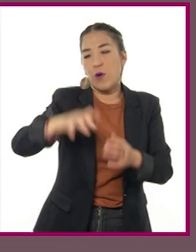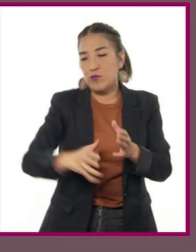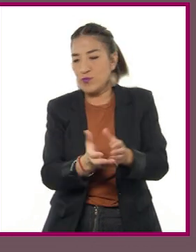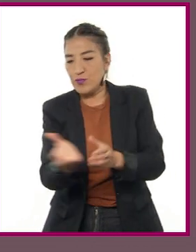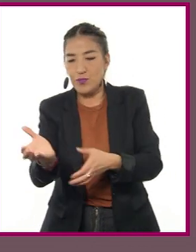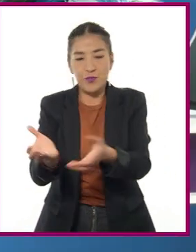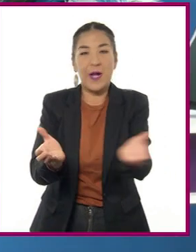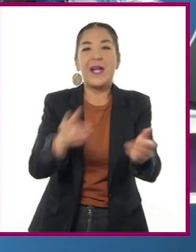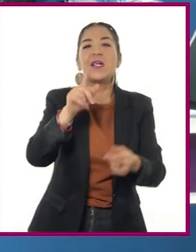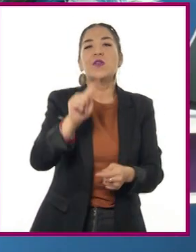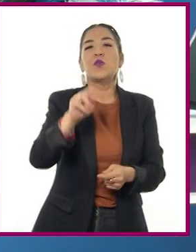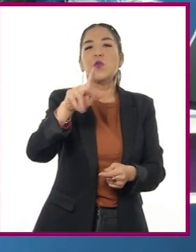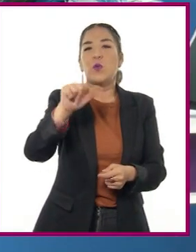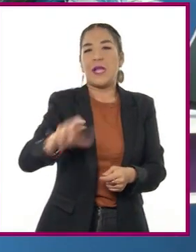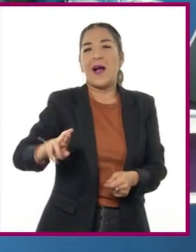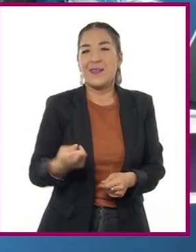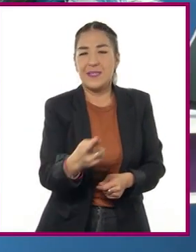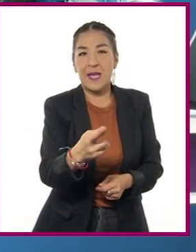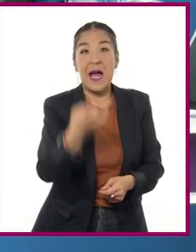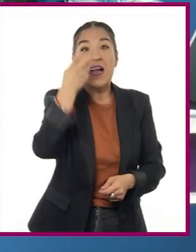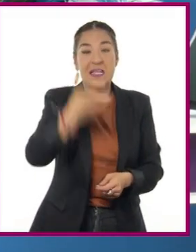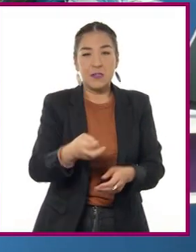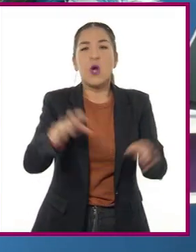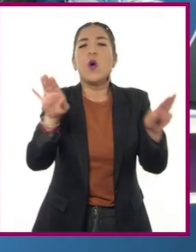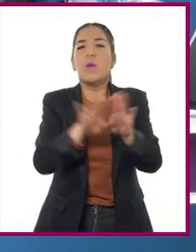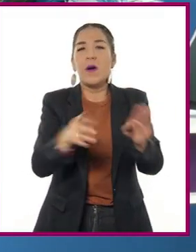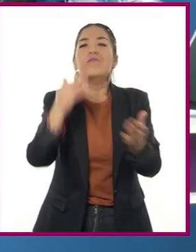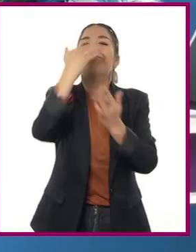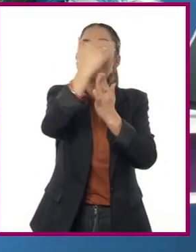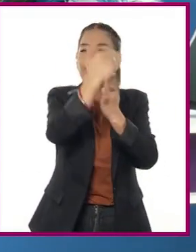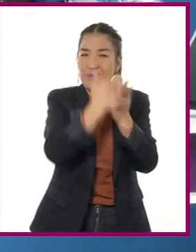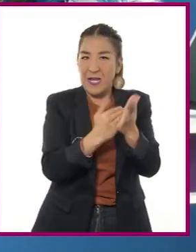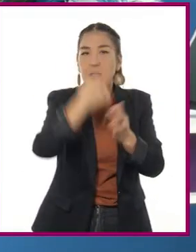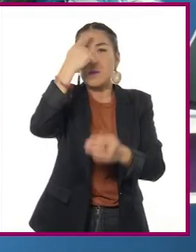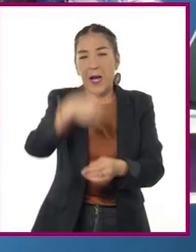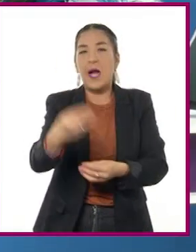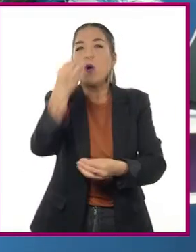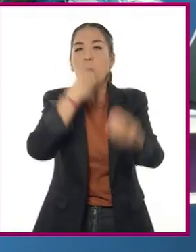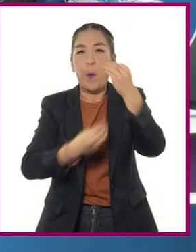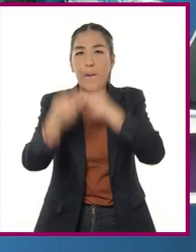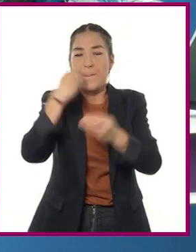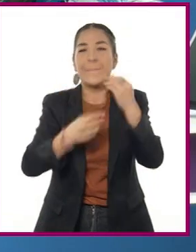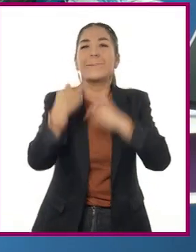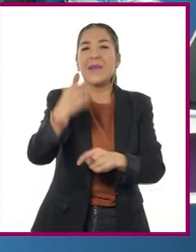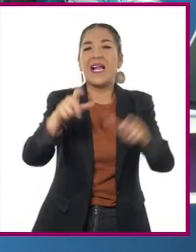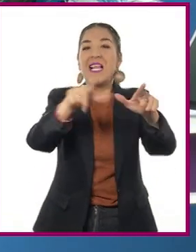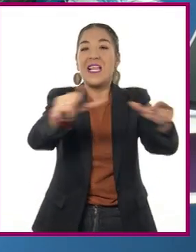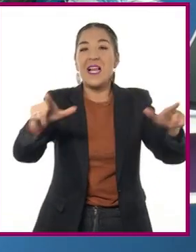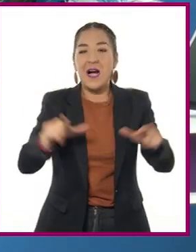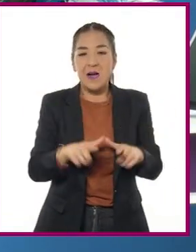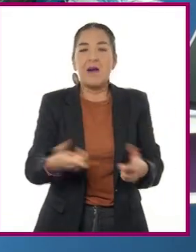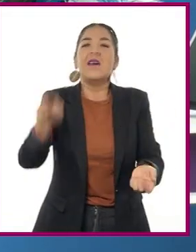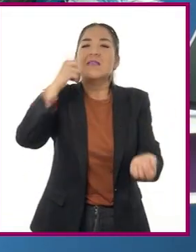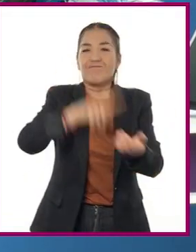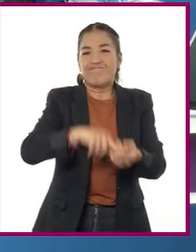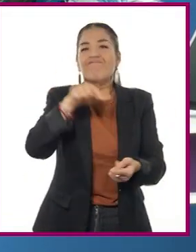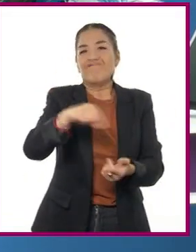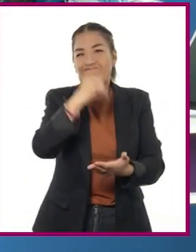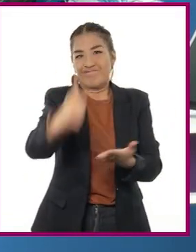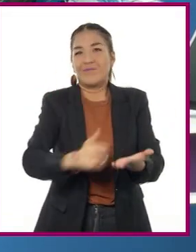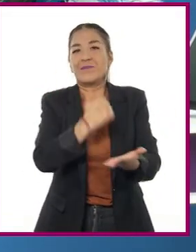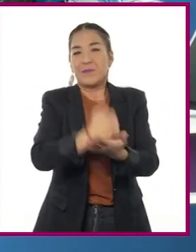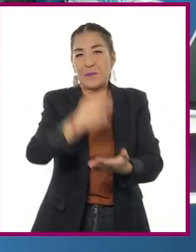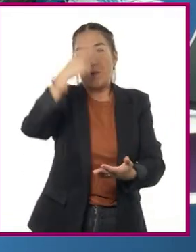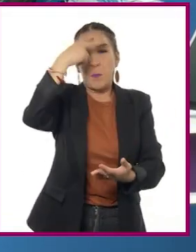río Tula. De esta manera se lograría reducir la alimentación del gran lago que rodeaba la Ciudad de